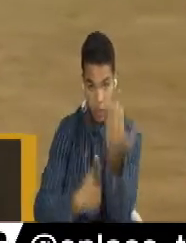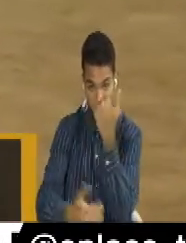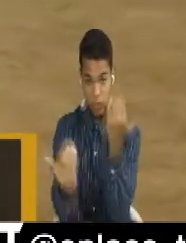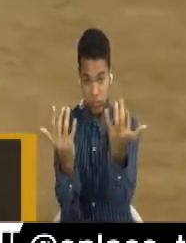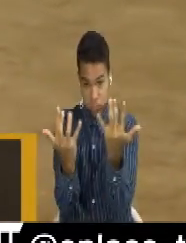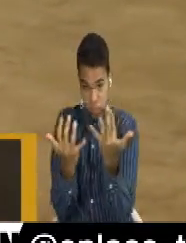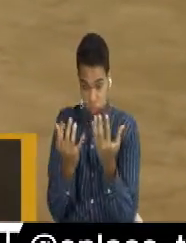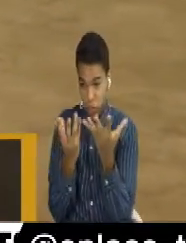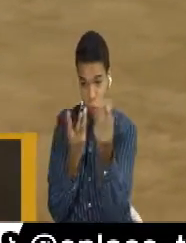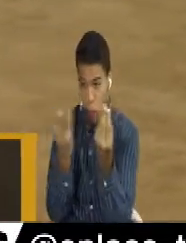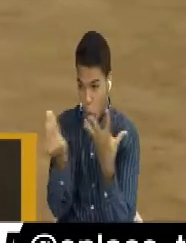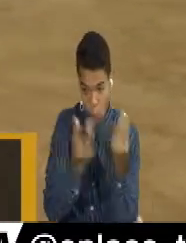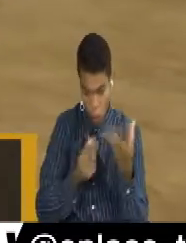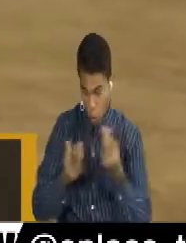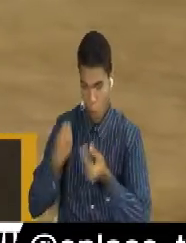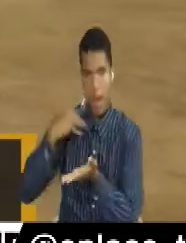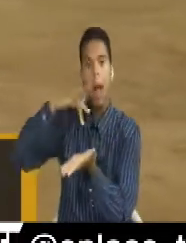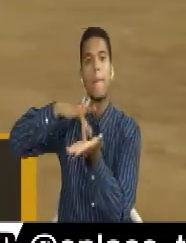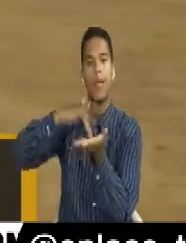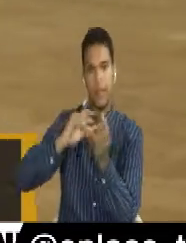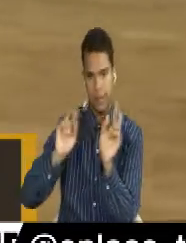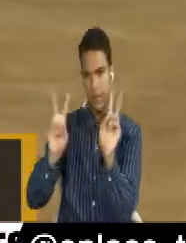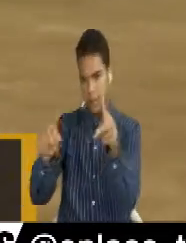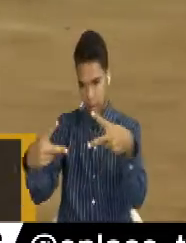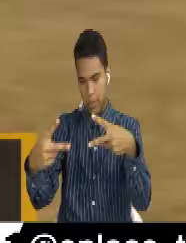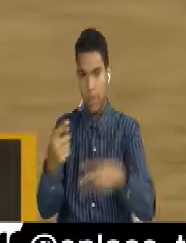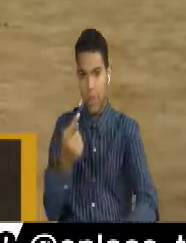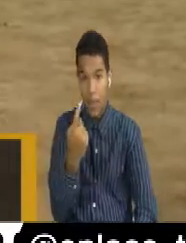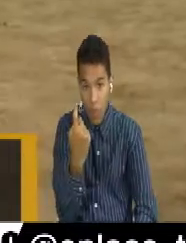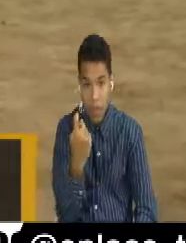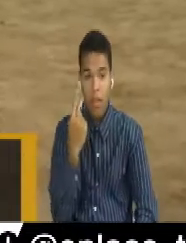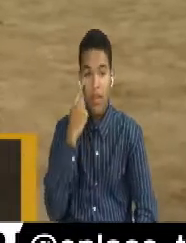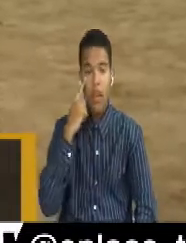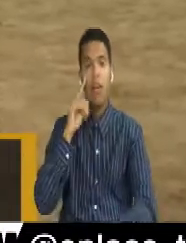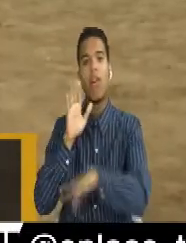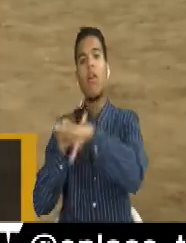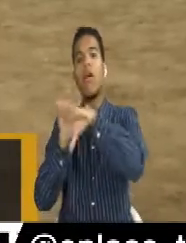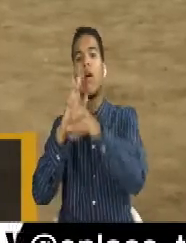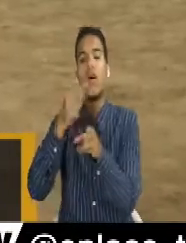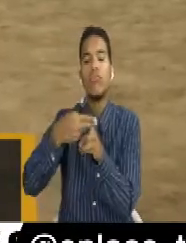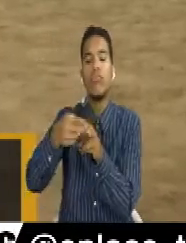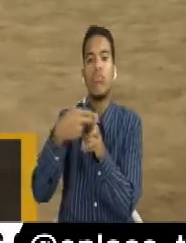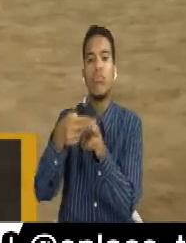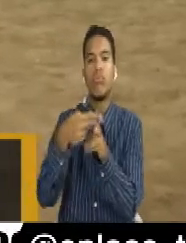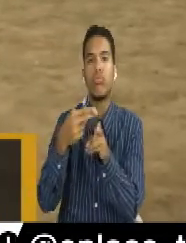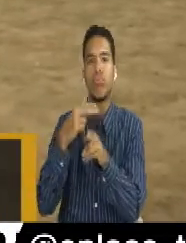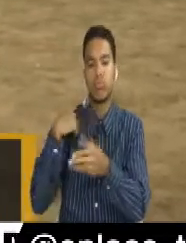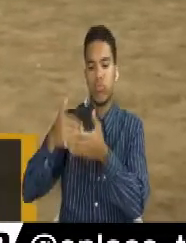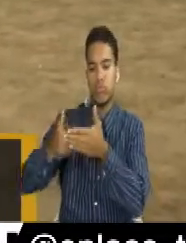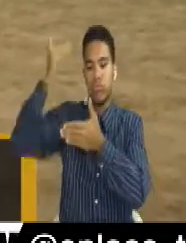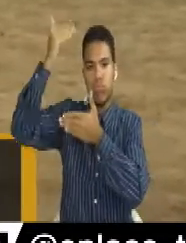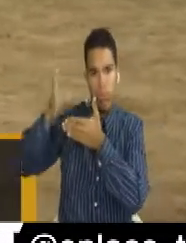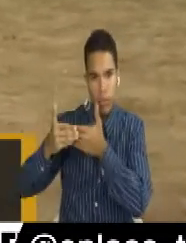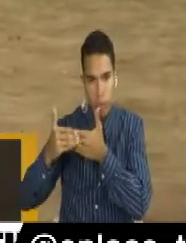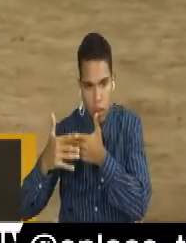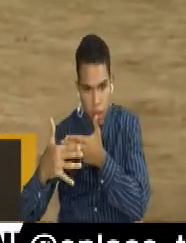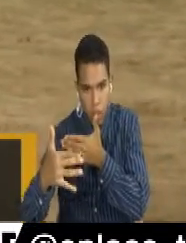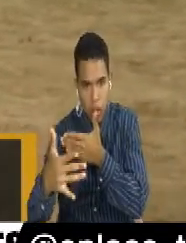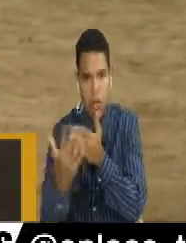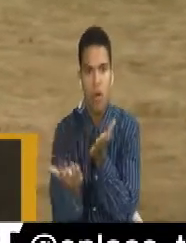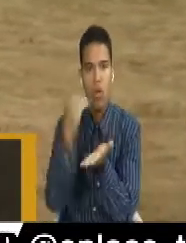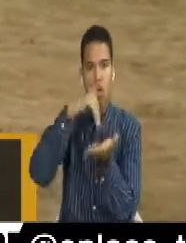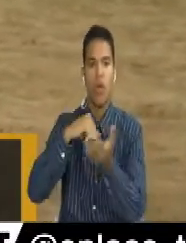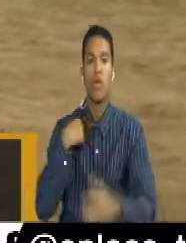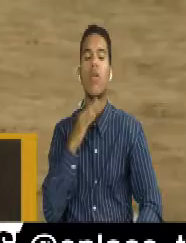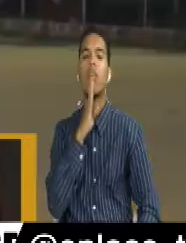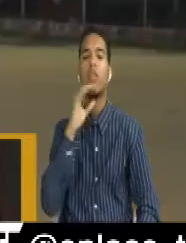esos equipos que estuvieron participando, y ese llamado va a ser pronto para que se acerquen aquí donde Chifri